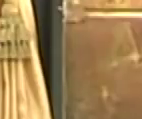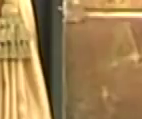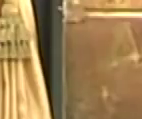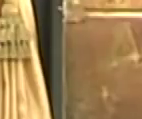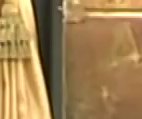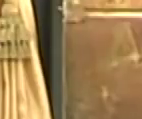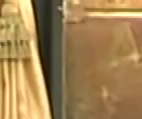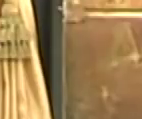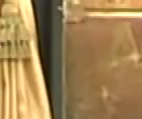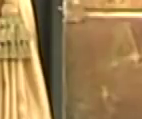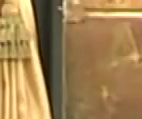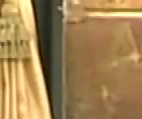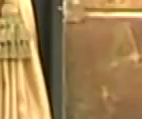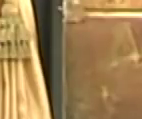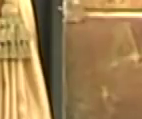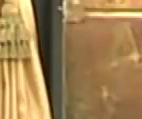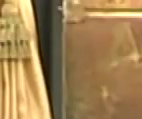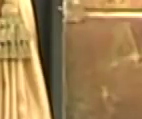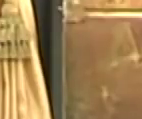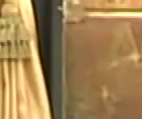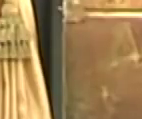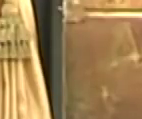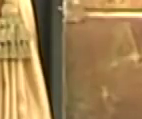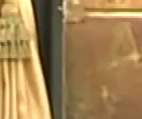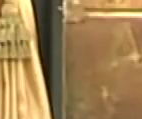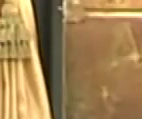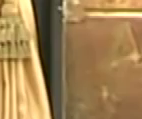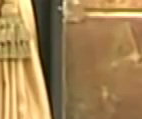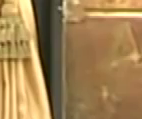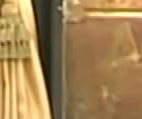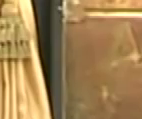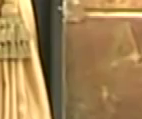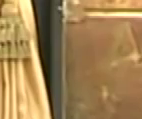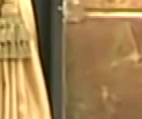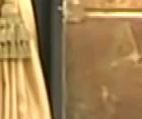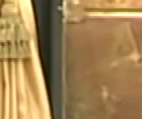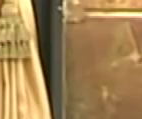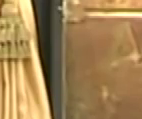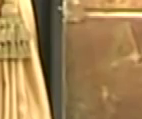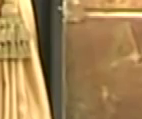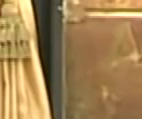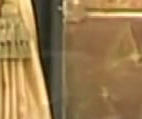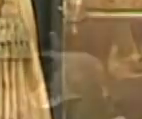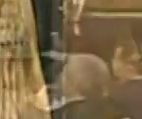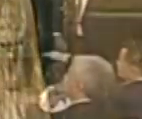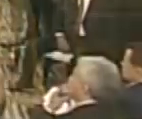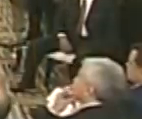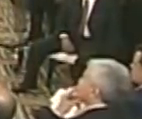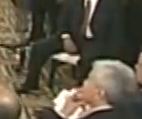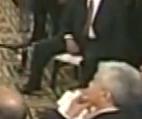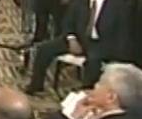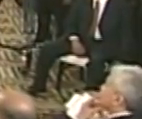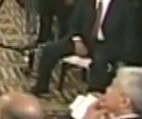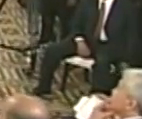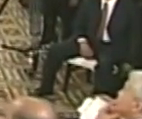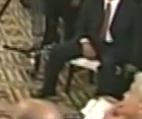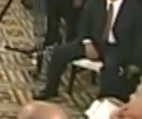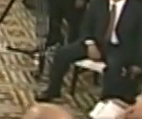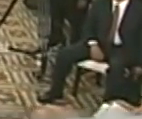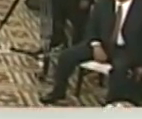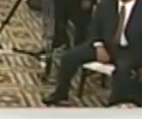nacional hemos visto distintas modalidades de la guerra económica. Podemos decir que los venezolanos somos